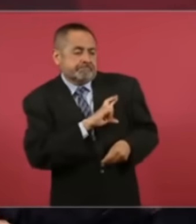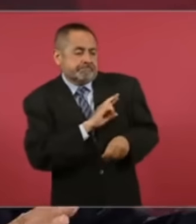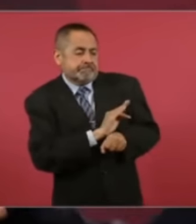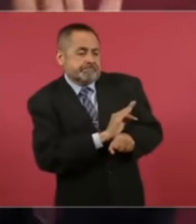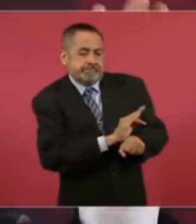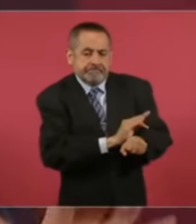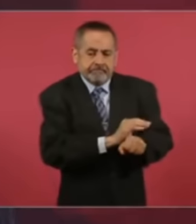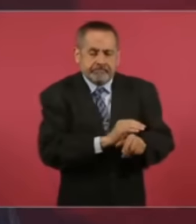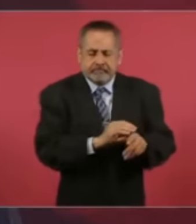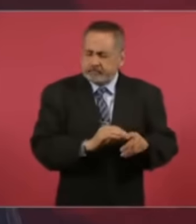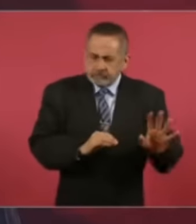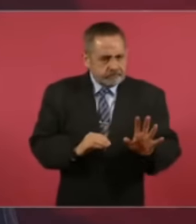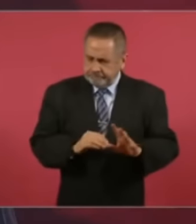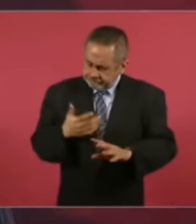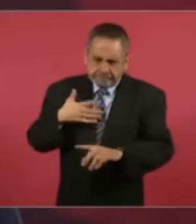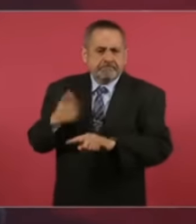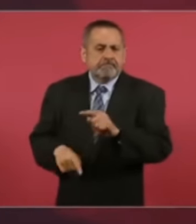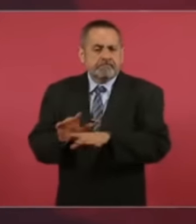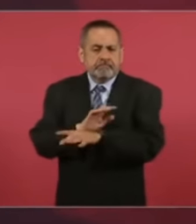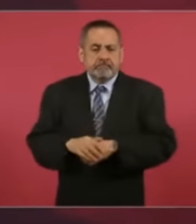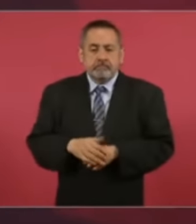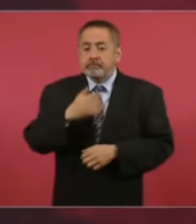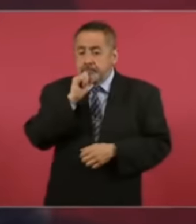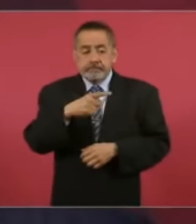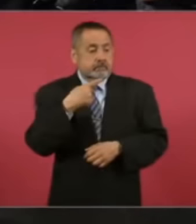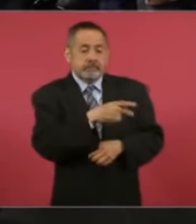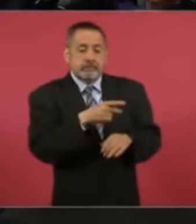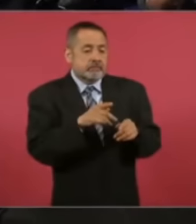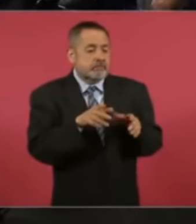quedó en eso nada más. Crearon su gobierno